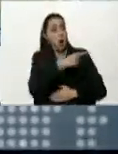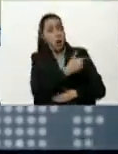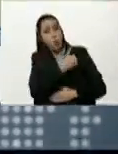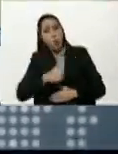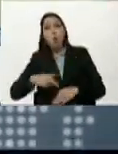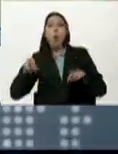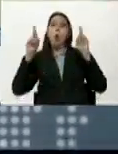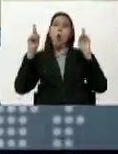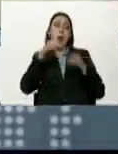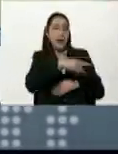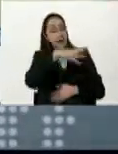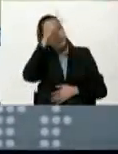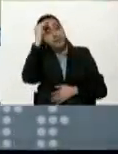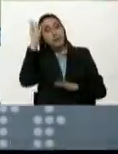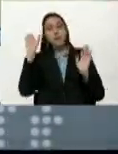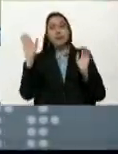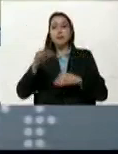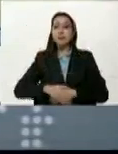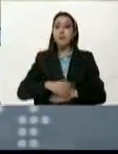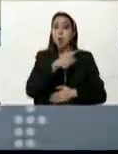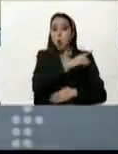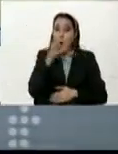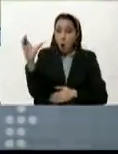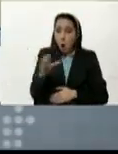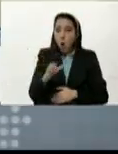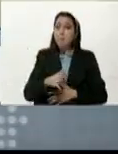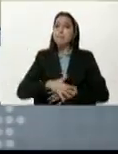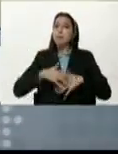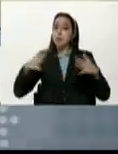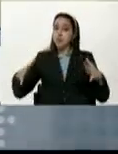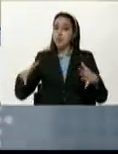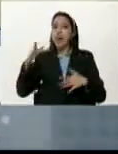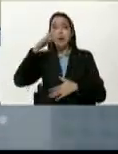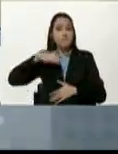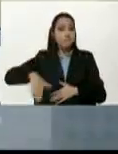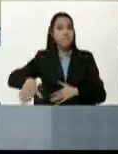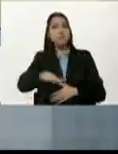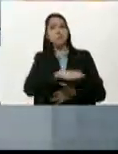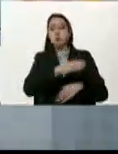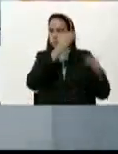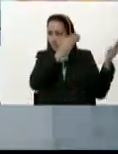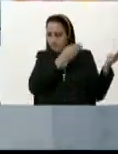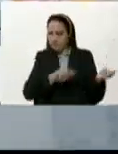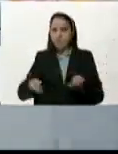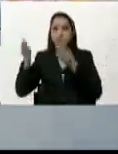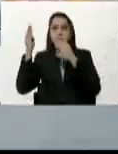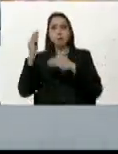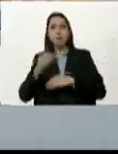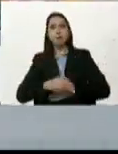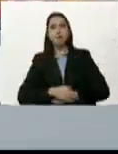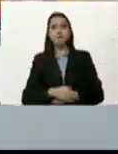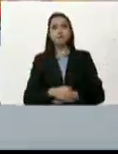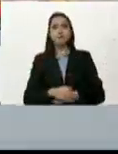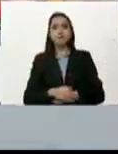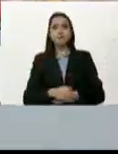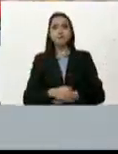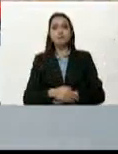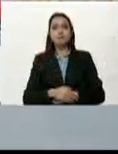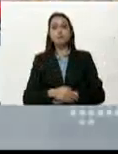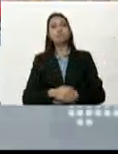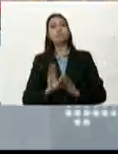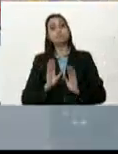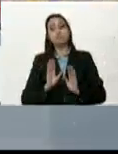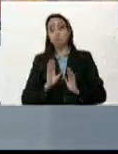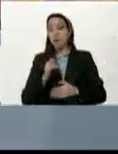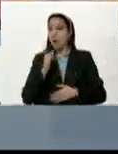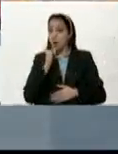ojalá colombia entera lo entienda así que bienvenido valga el comentario